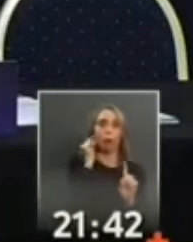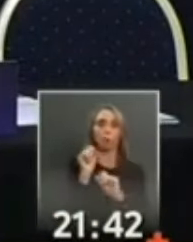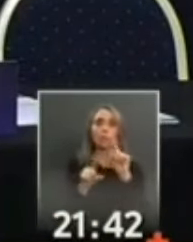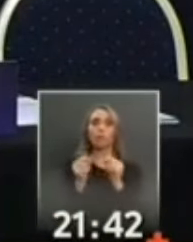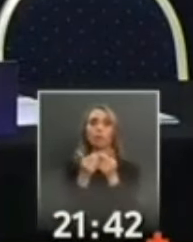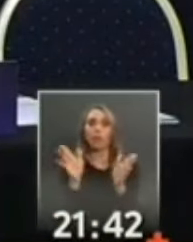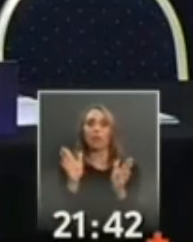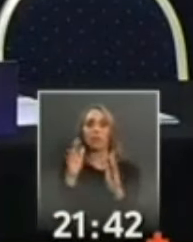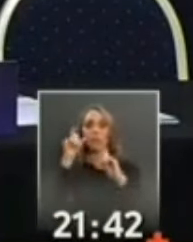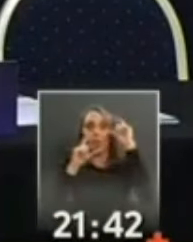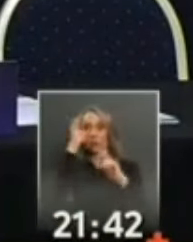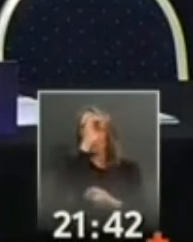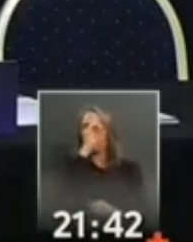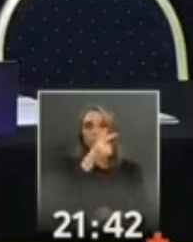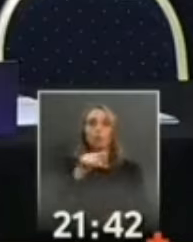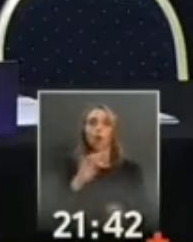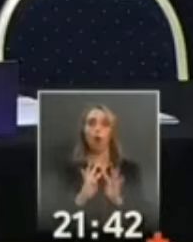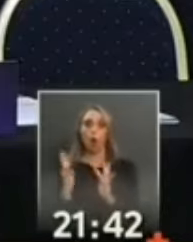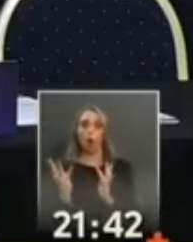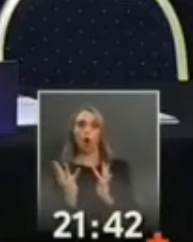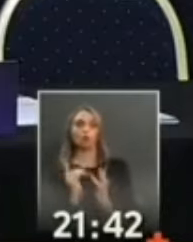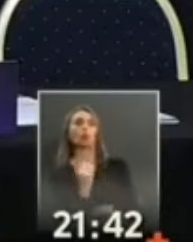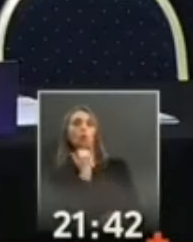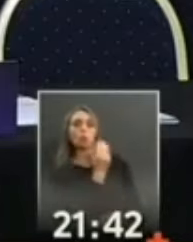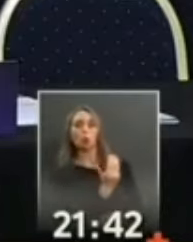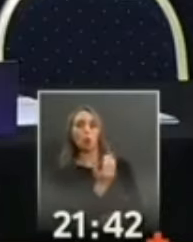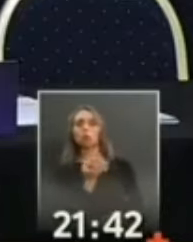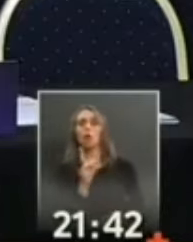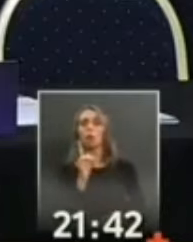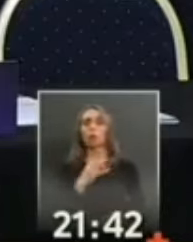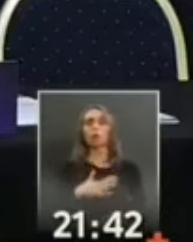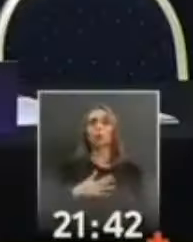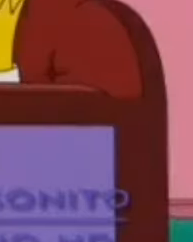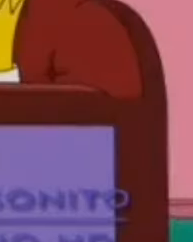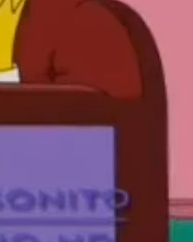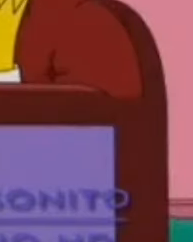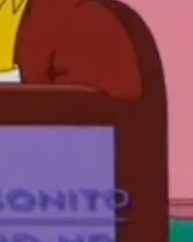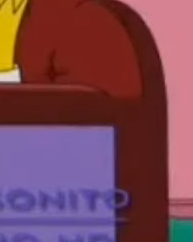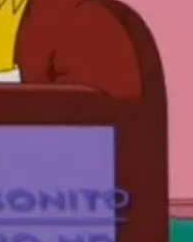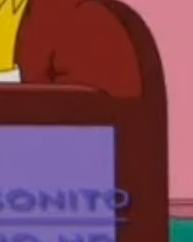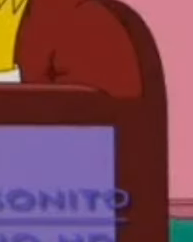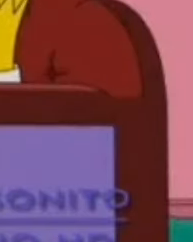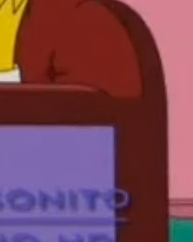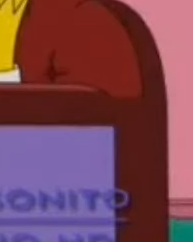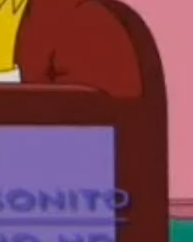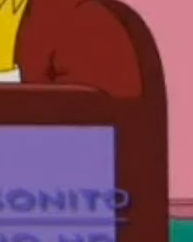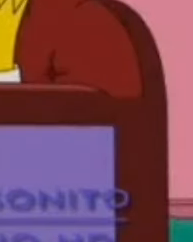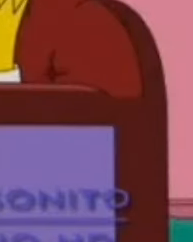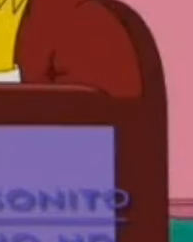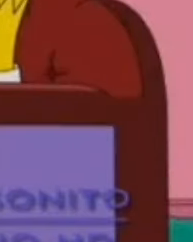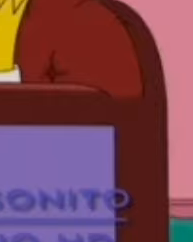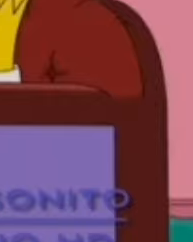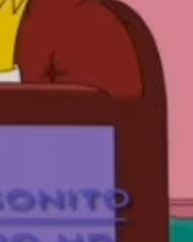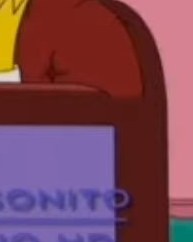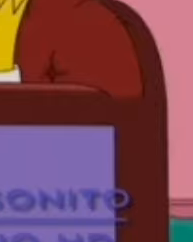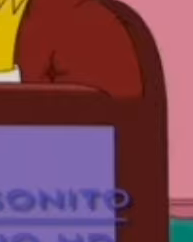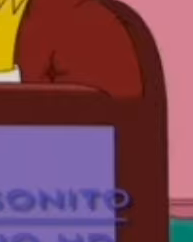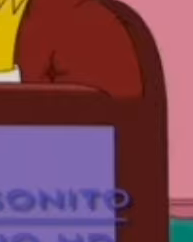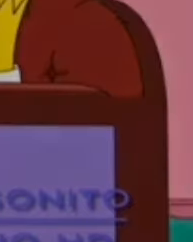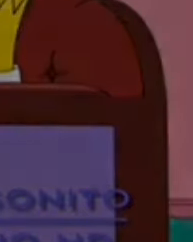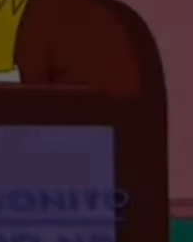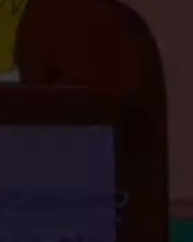libertad de expresión y al resto de nosotros no nos importara, sino que lo único que quisiéramos es restringirla. En adelante limitaremos el tiempo que pasamos mirando